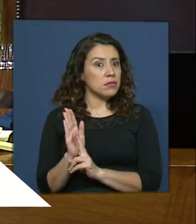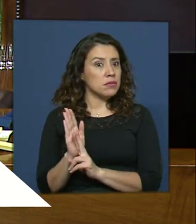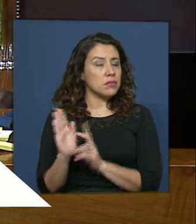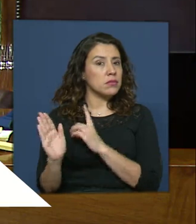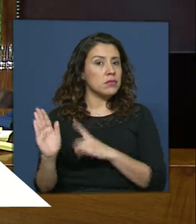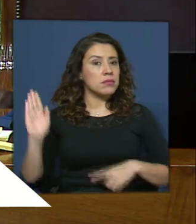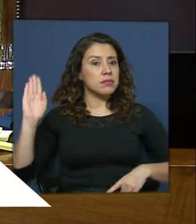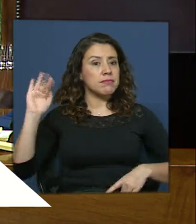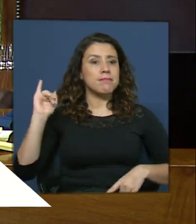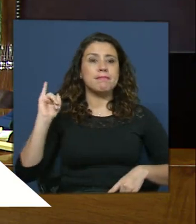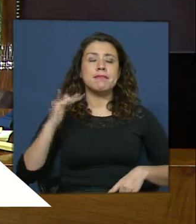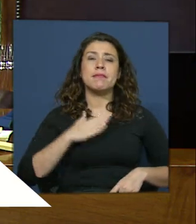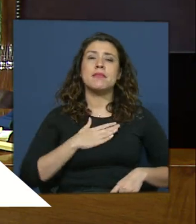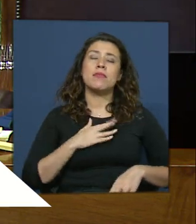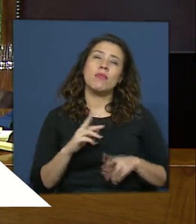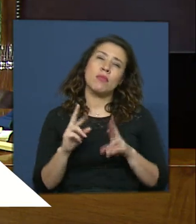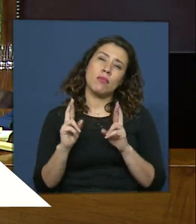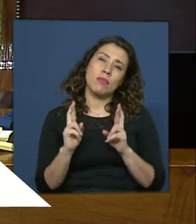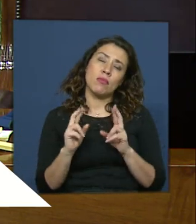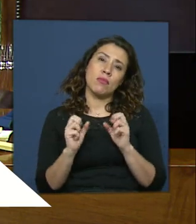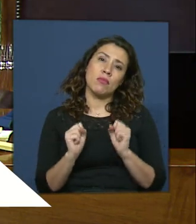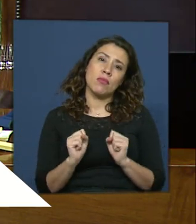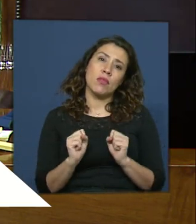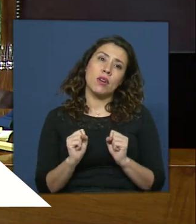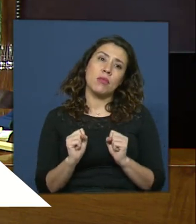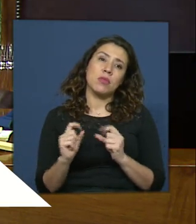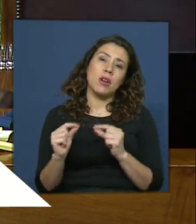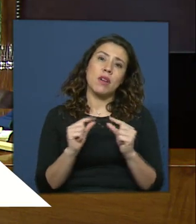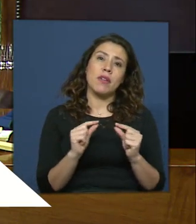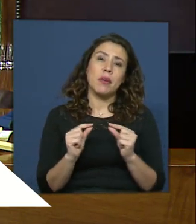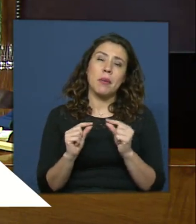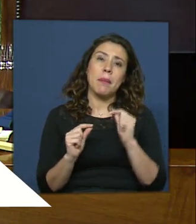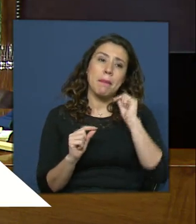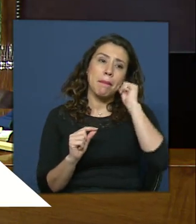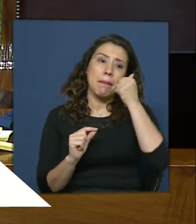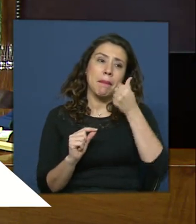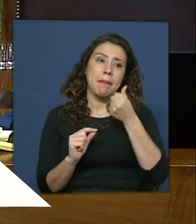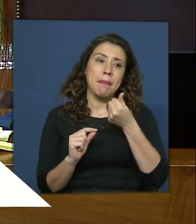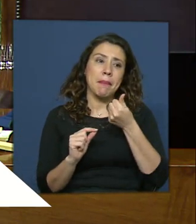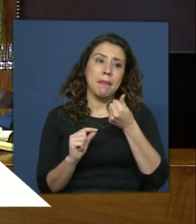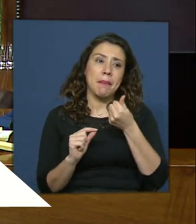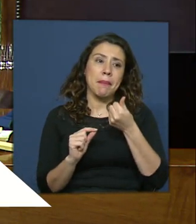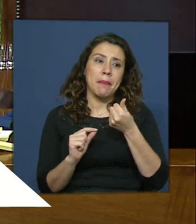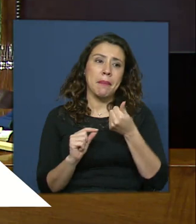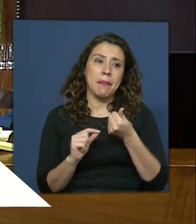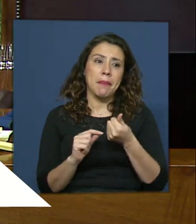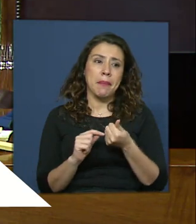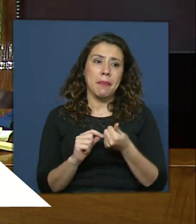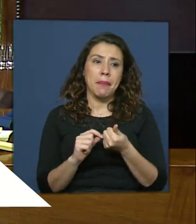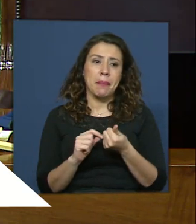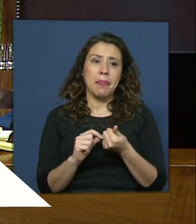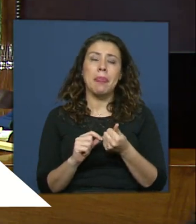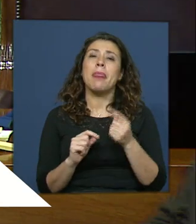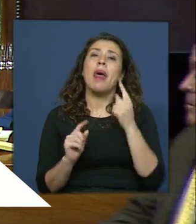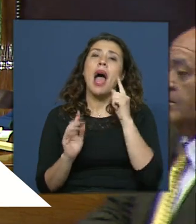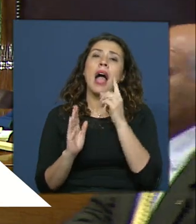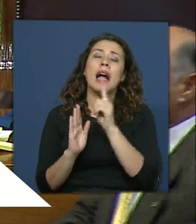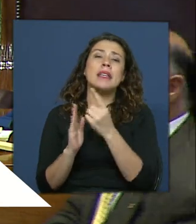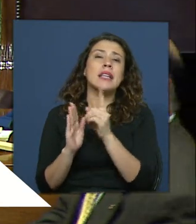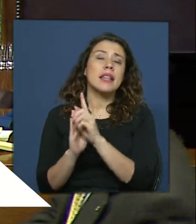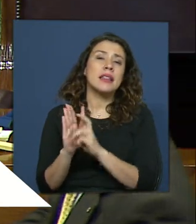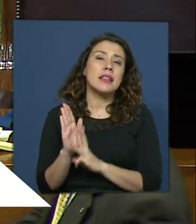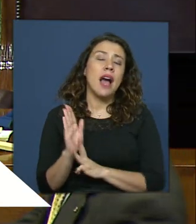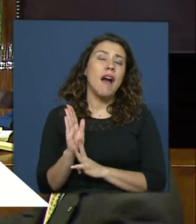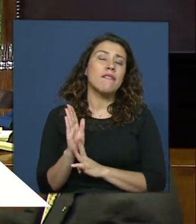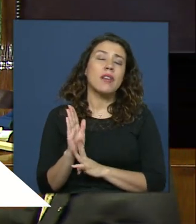Sí, presidente, me gustaría que ojalá pudiéramos seguir viéndolo mañana y no quedar a aquel del olvido. Hay tabla fijada para el día